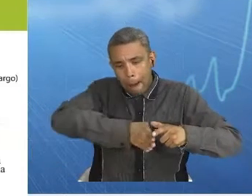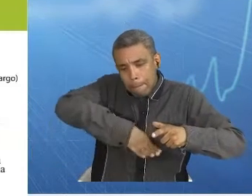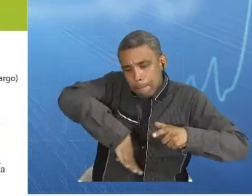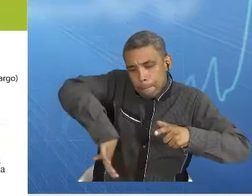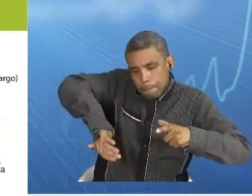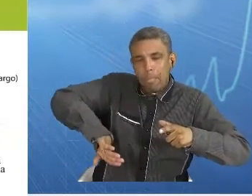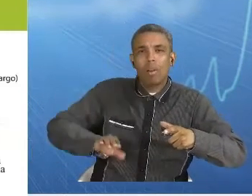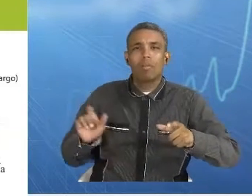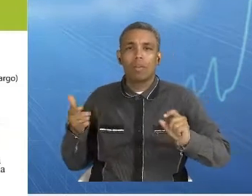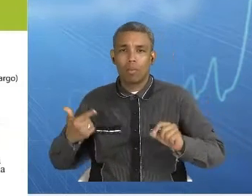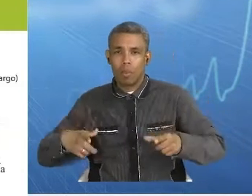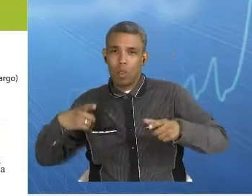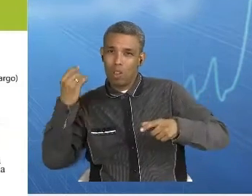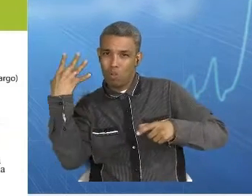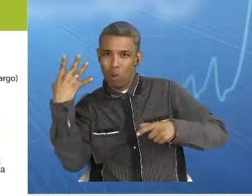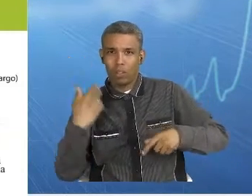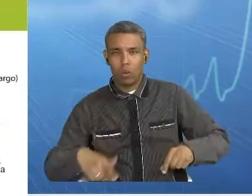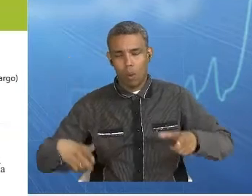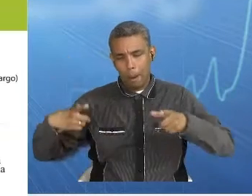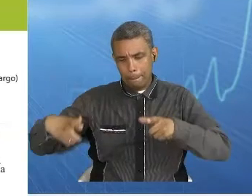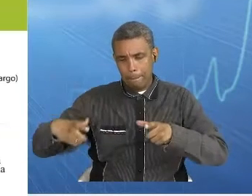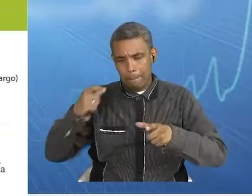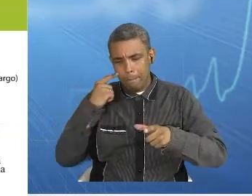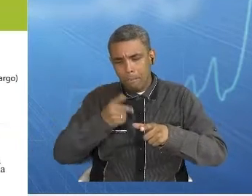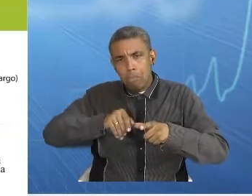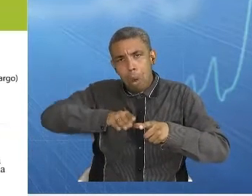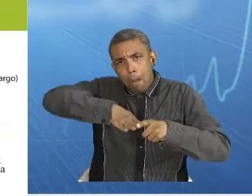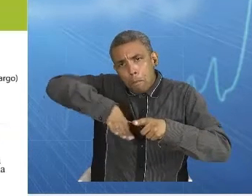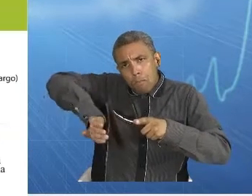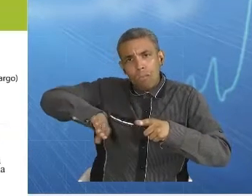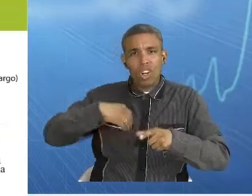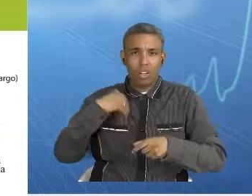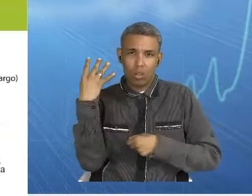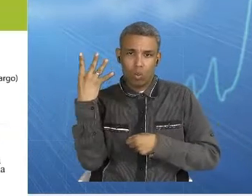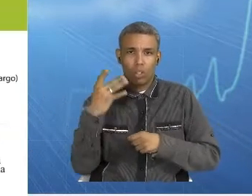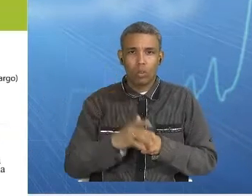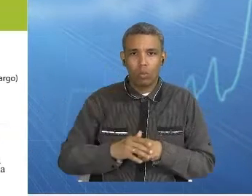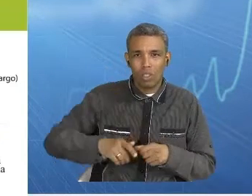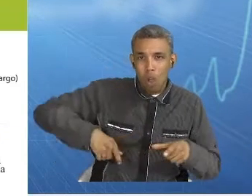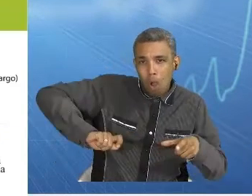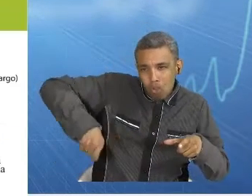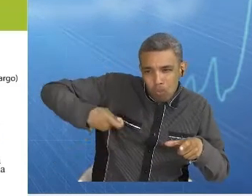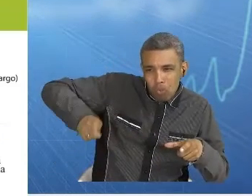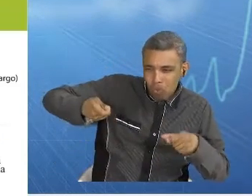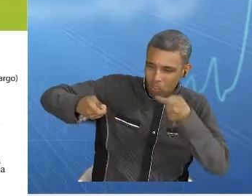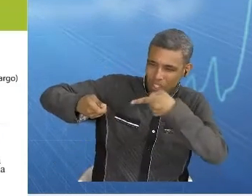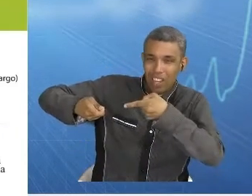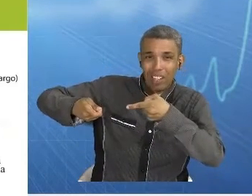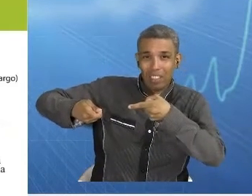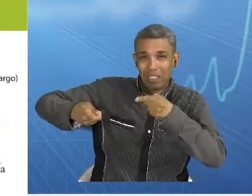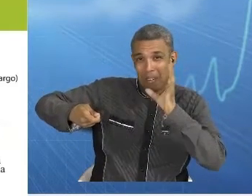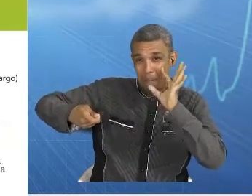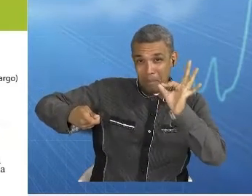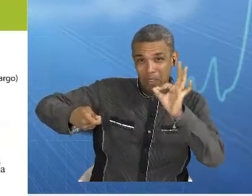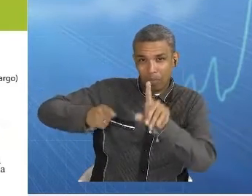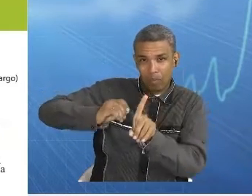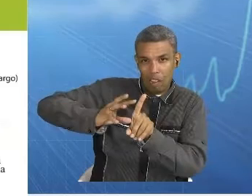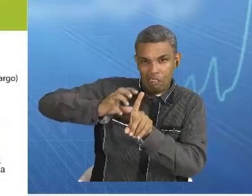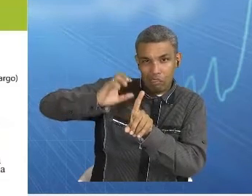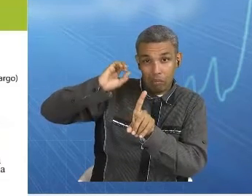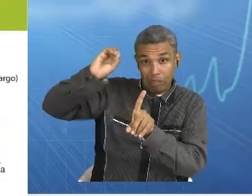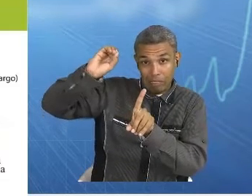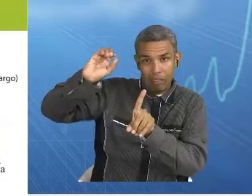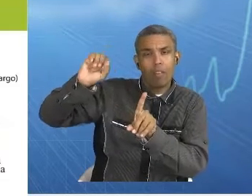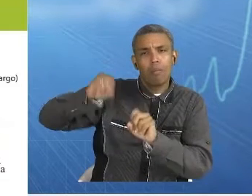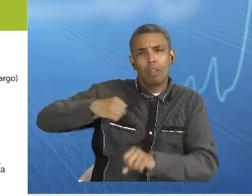cuatro pocillos plásticos, cuatro cucharas de aluminio. Y acá en el tema de toldillos,